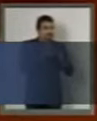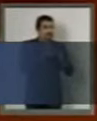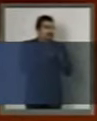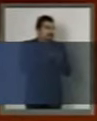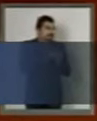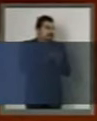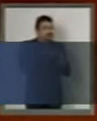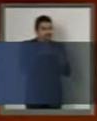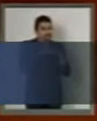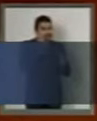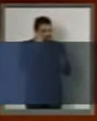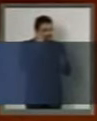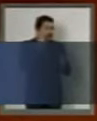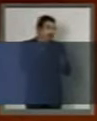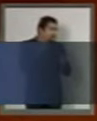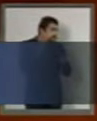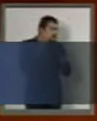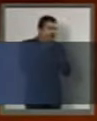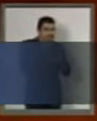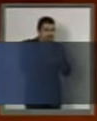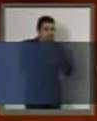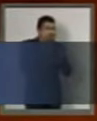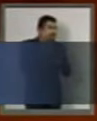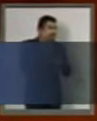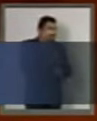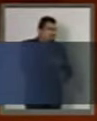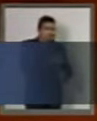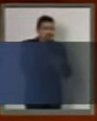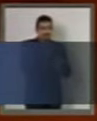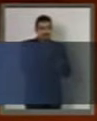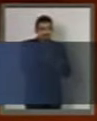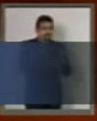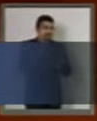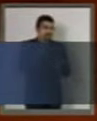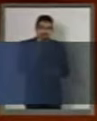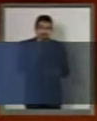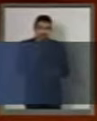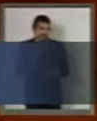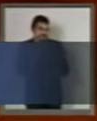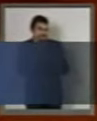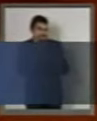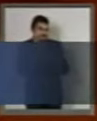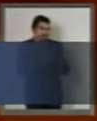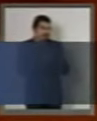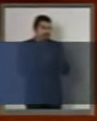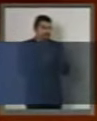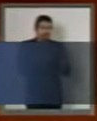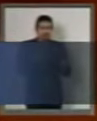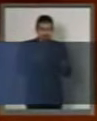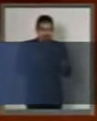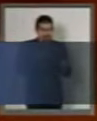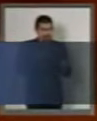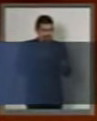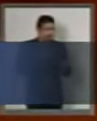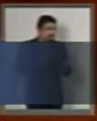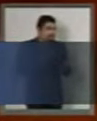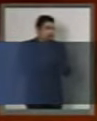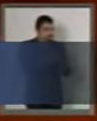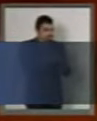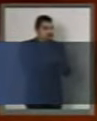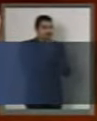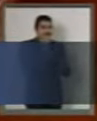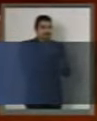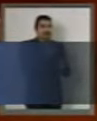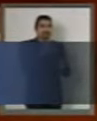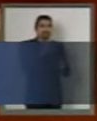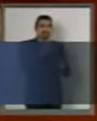de ser designados fiscal CEPADE. Esto para evitar suspicacias. Bueno, es que mira, la gente ya no tiene confianza